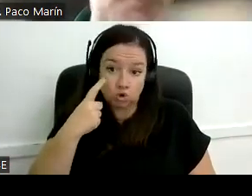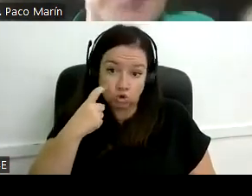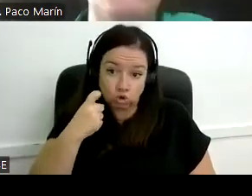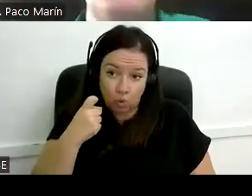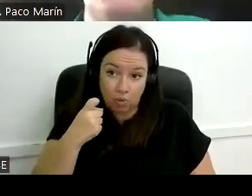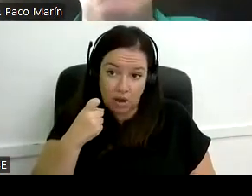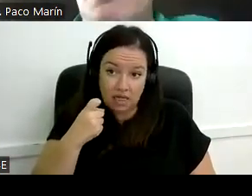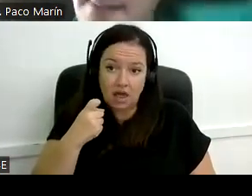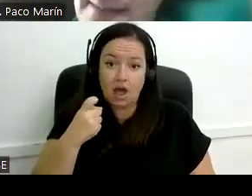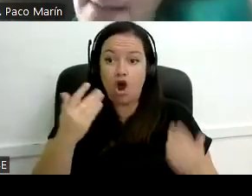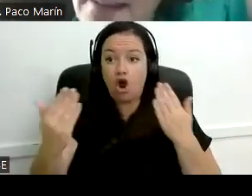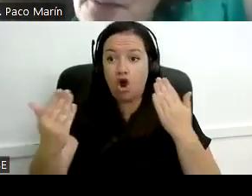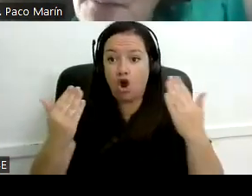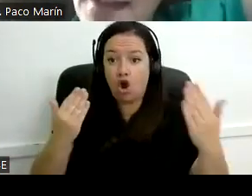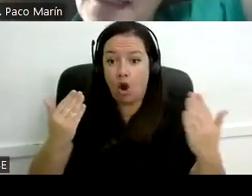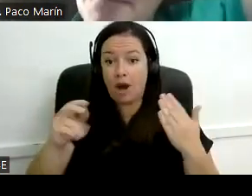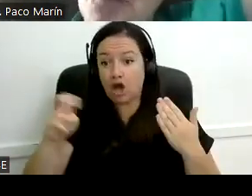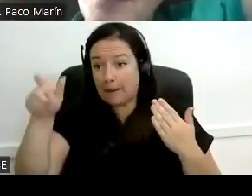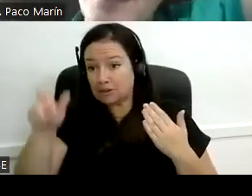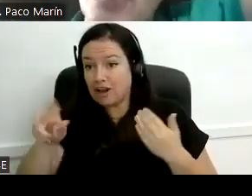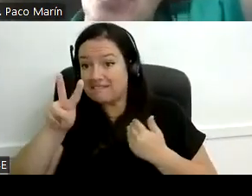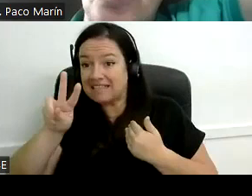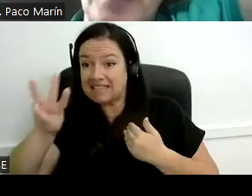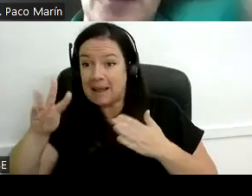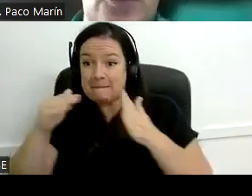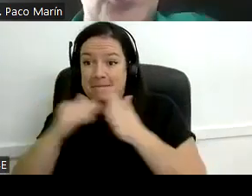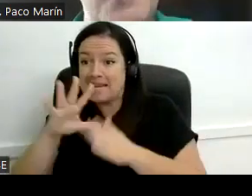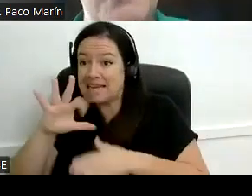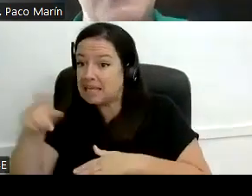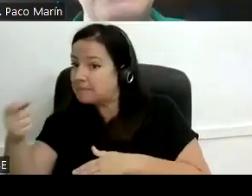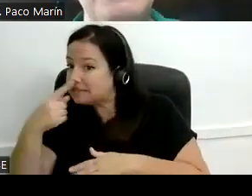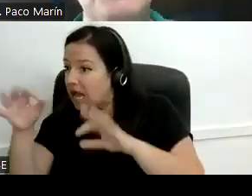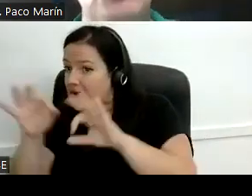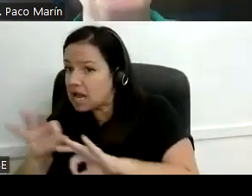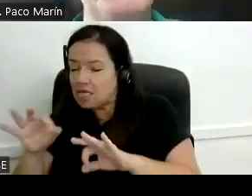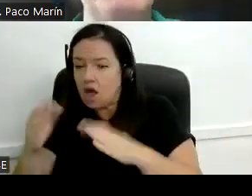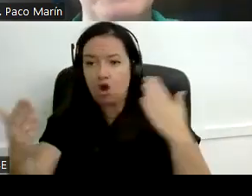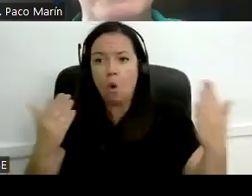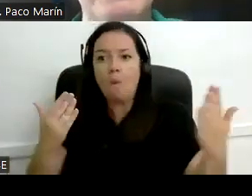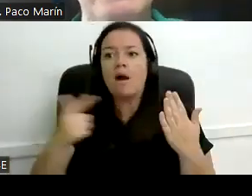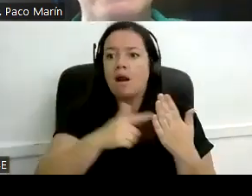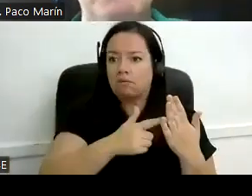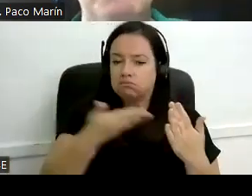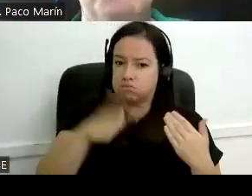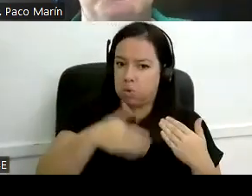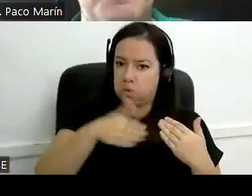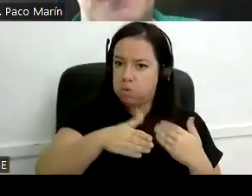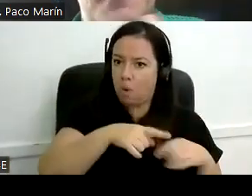Se comparó con 23.500 personas que no los tomaban. Se consideraban que eran